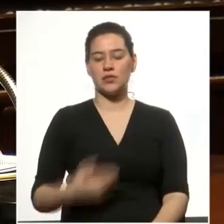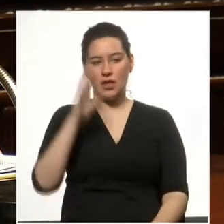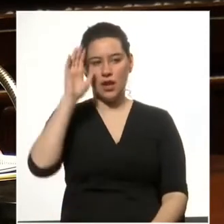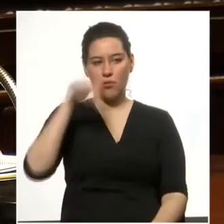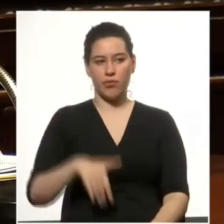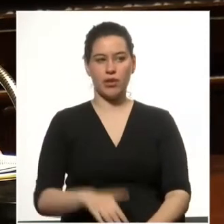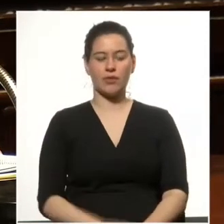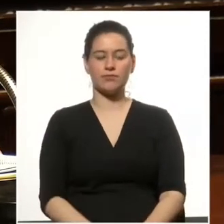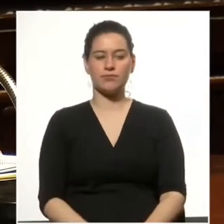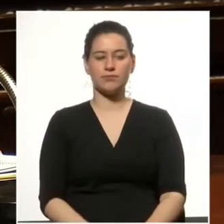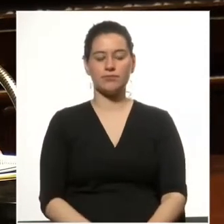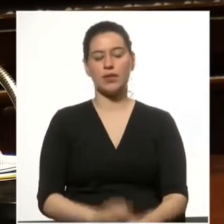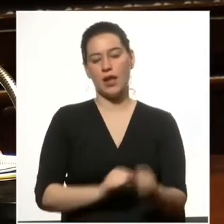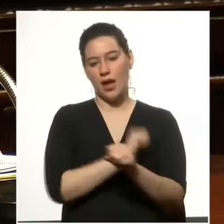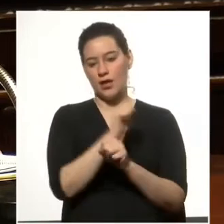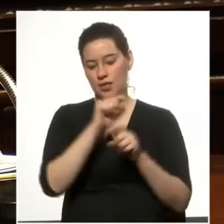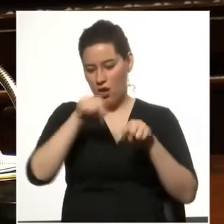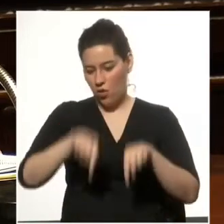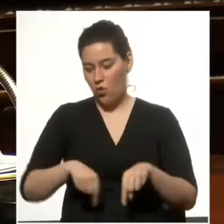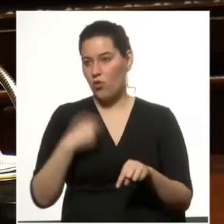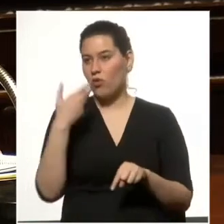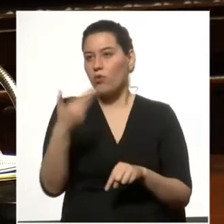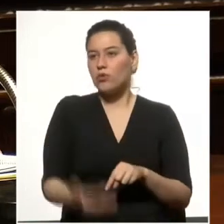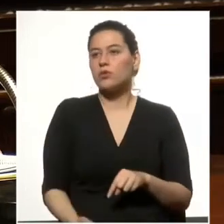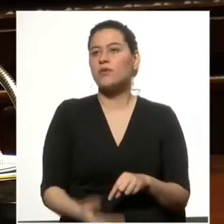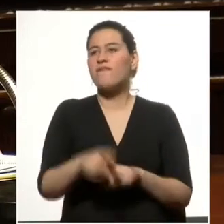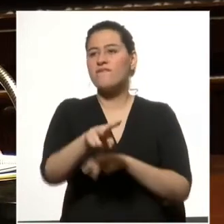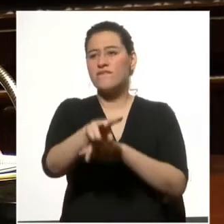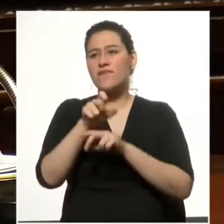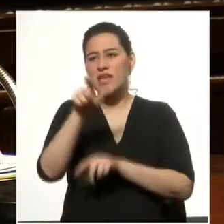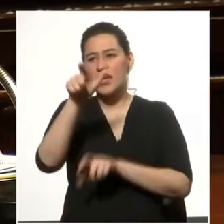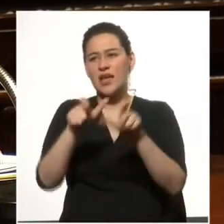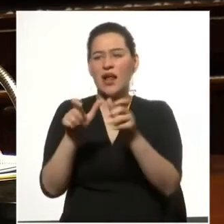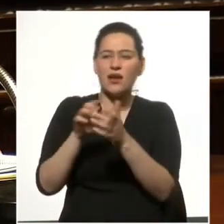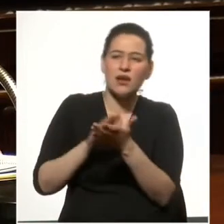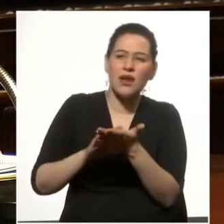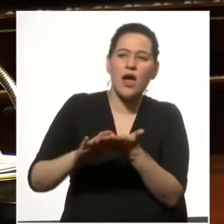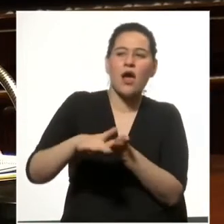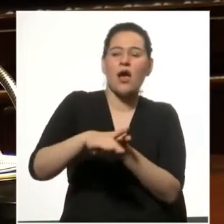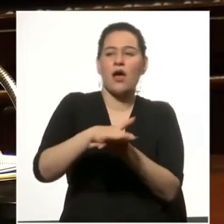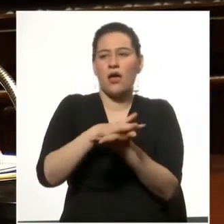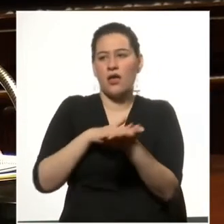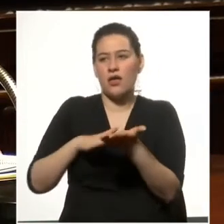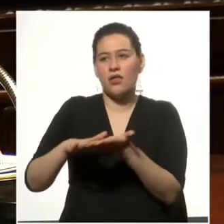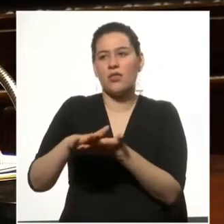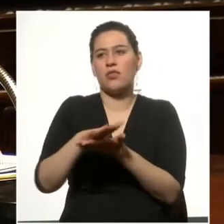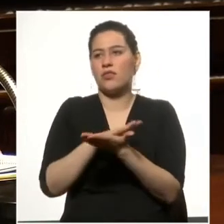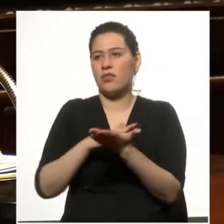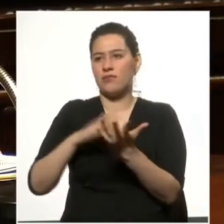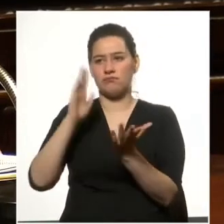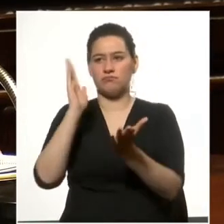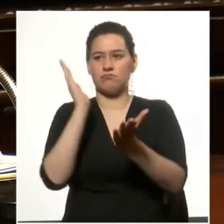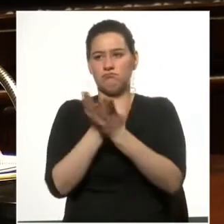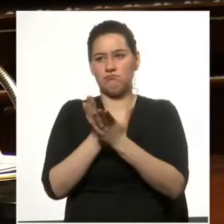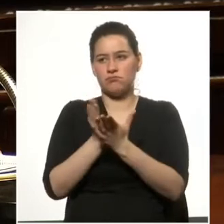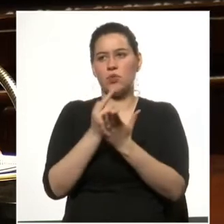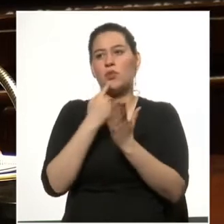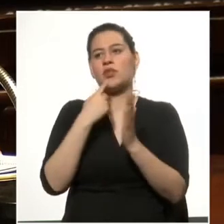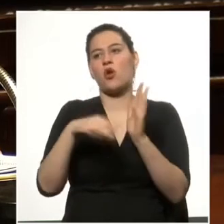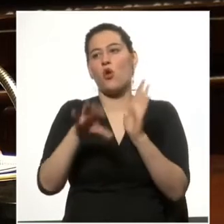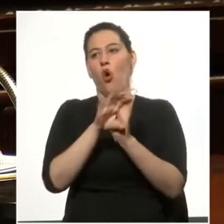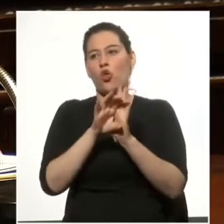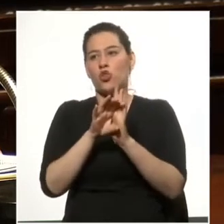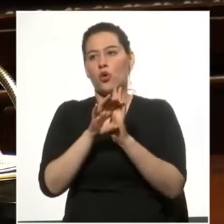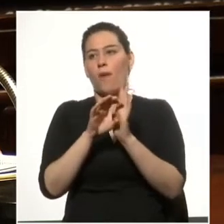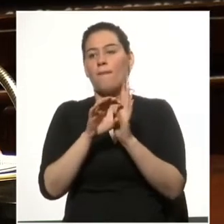República. Hasta el día de hoy, ningún fiscal lo ha imputado por lo que establece el Código